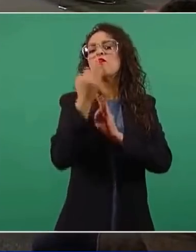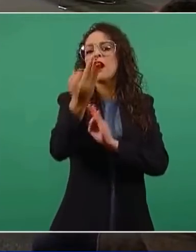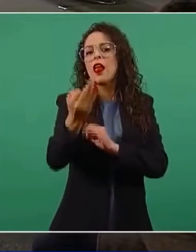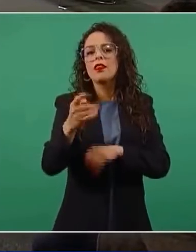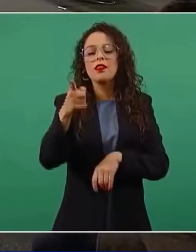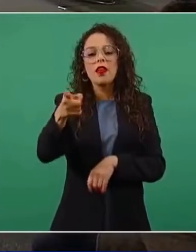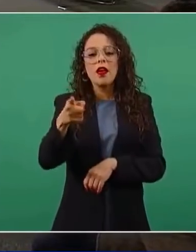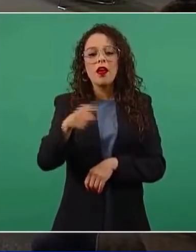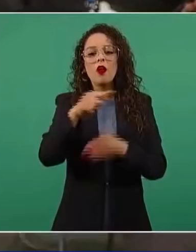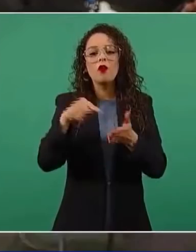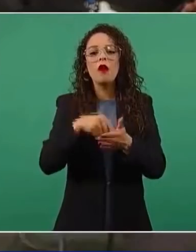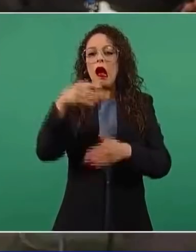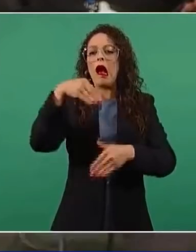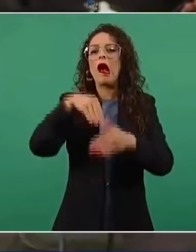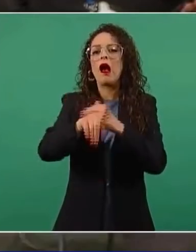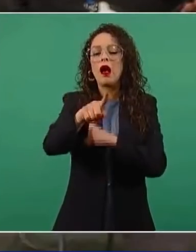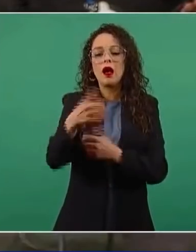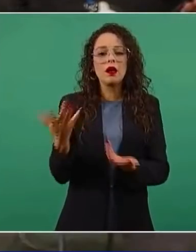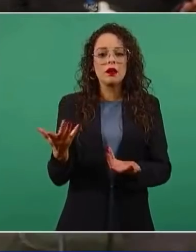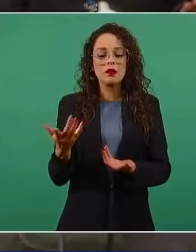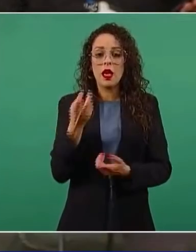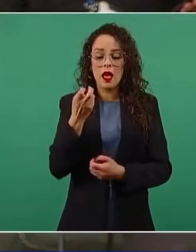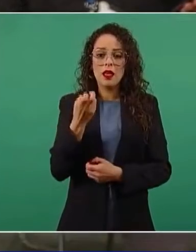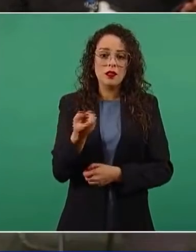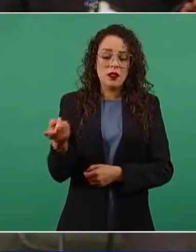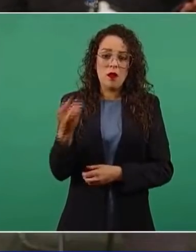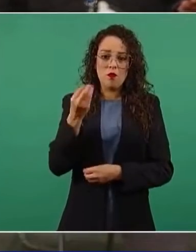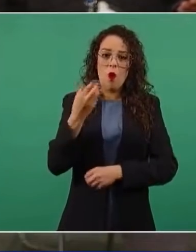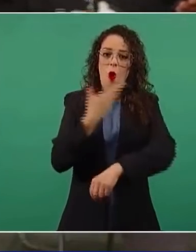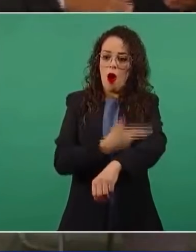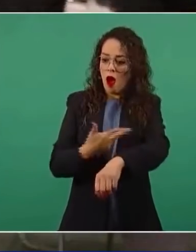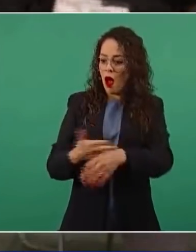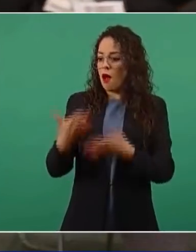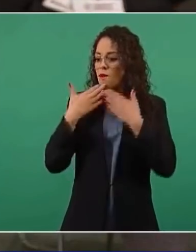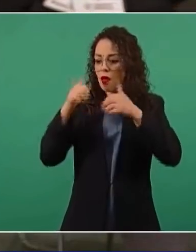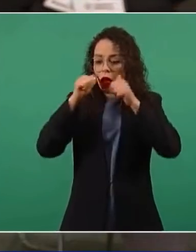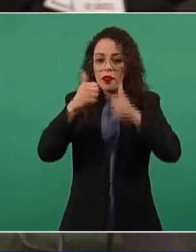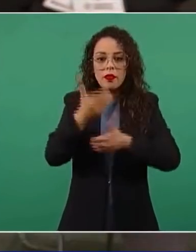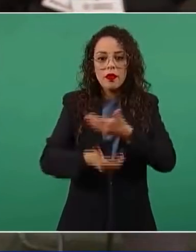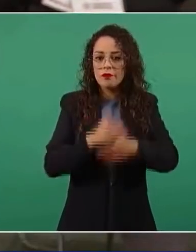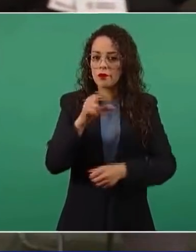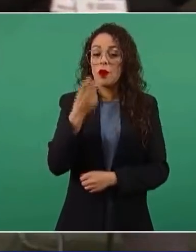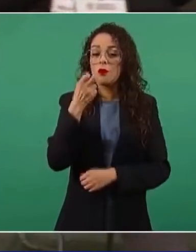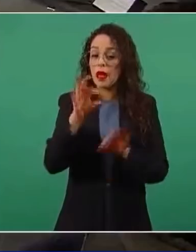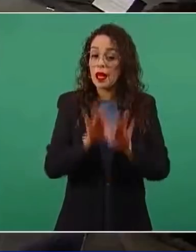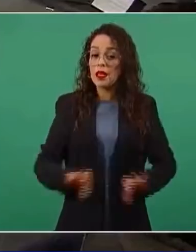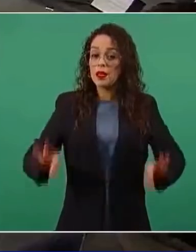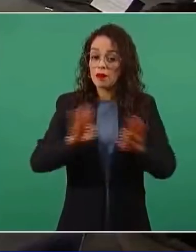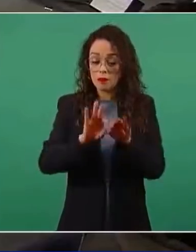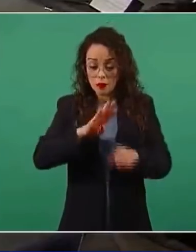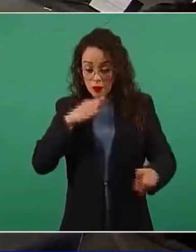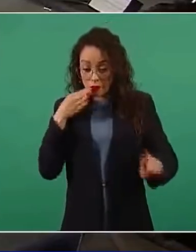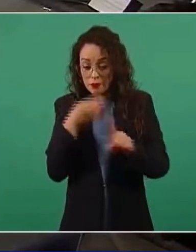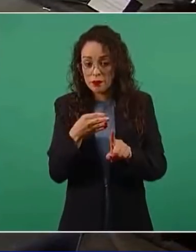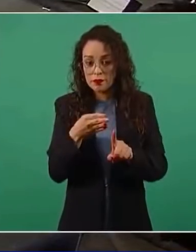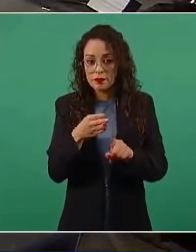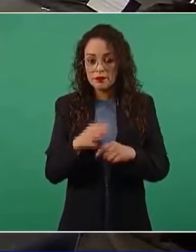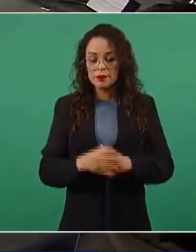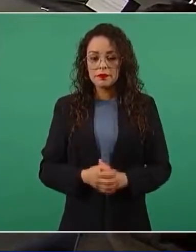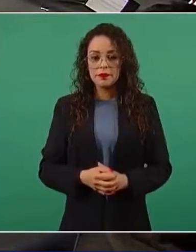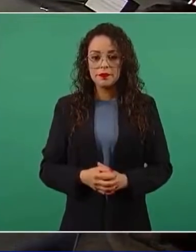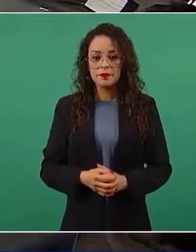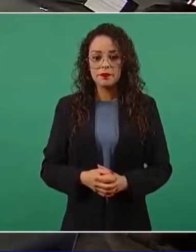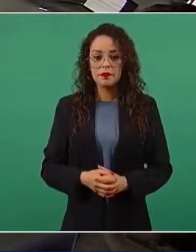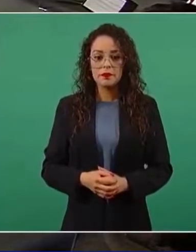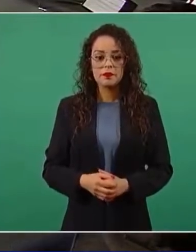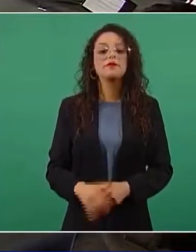esta burocracia. Entonces, pues también habría que poner quizás énfasis en el trabajo que están haciendo. Sí, pero ya también en eso